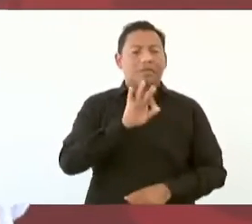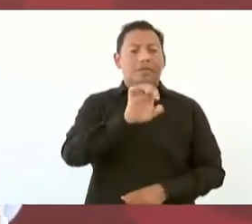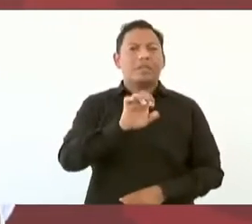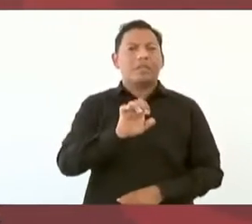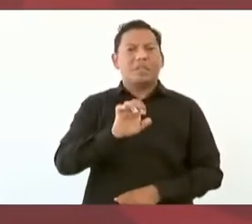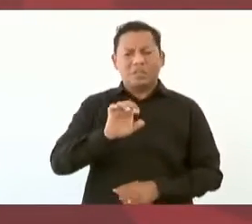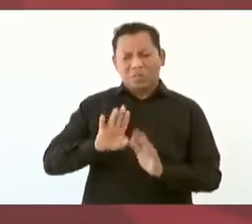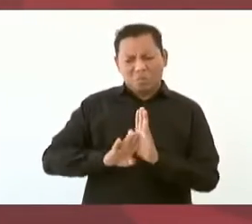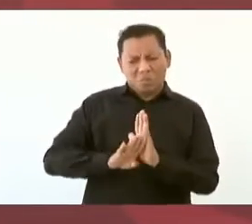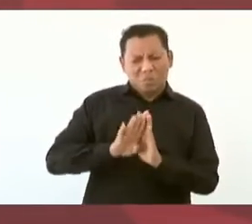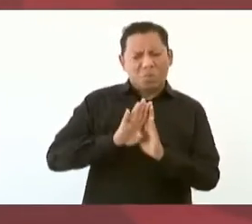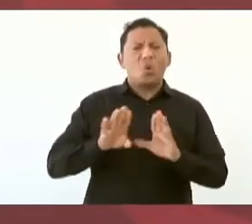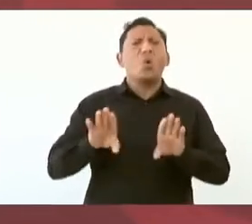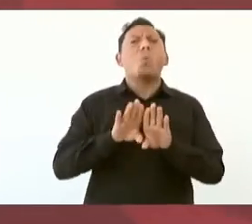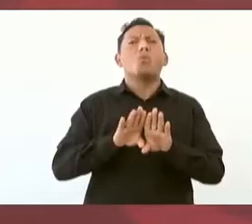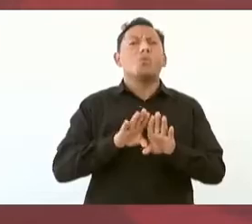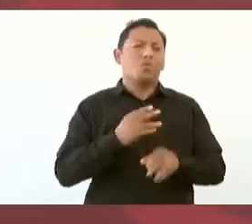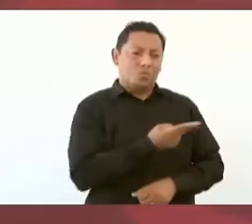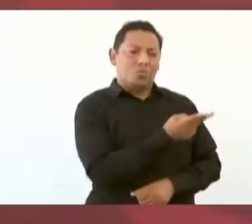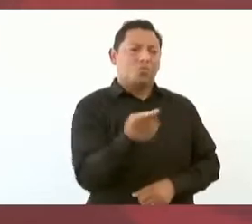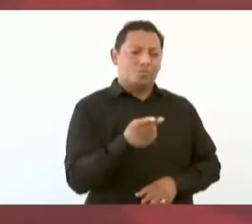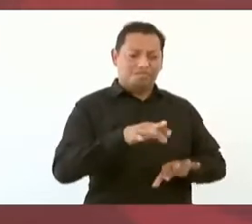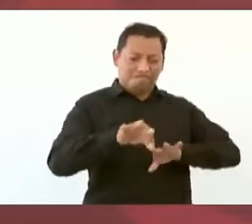los trabajadores.